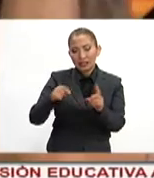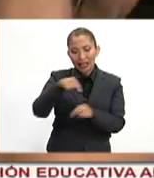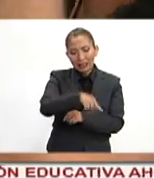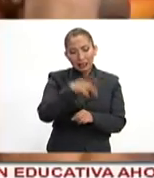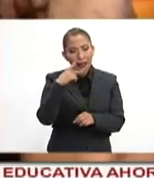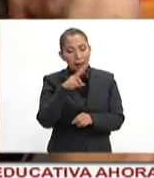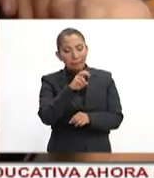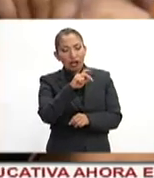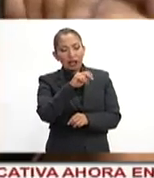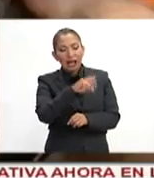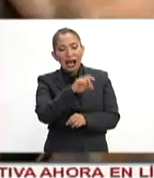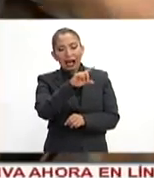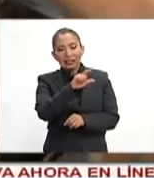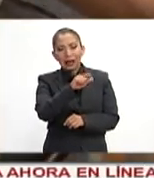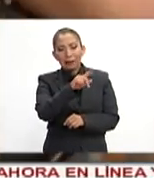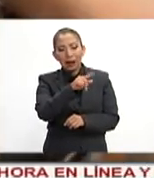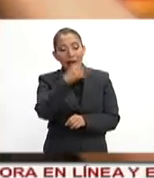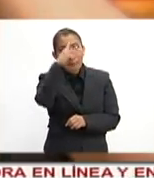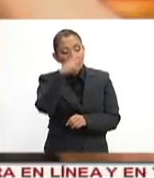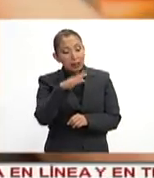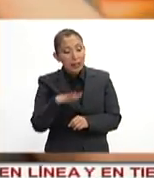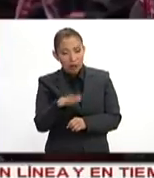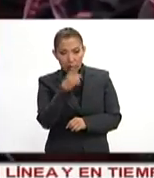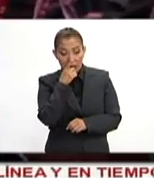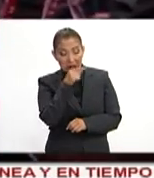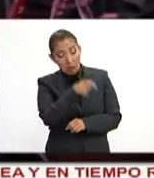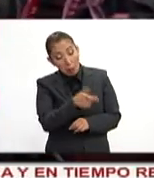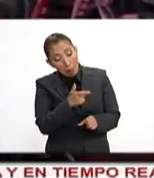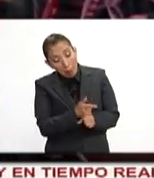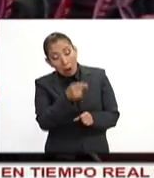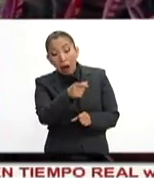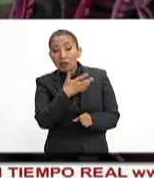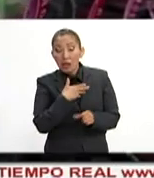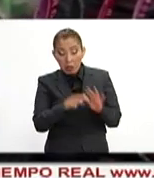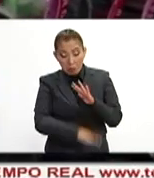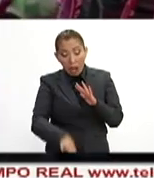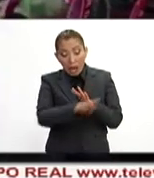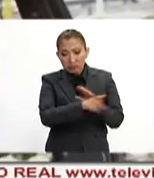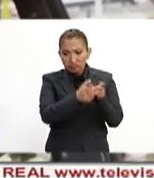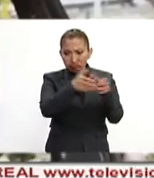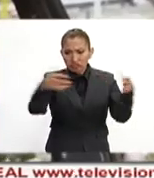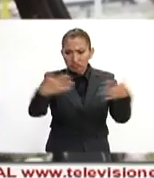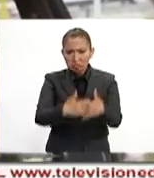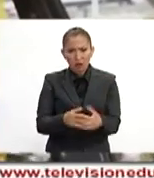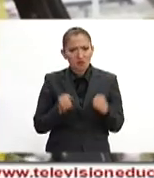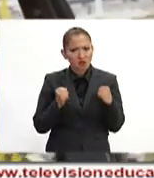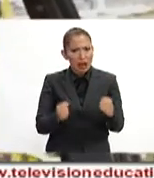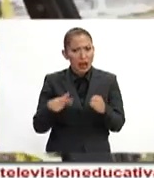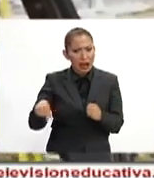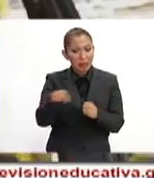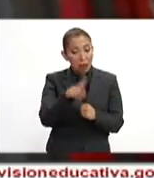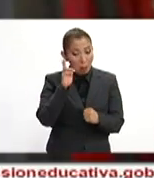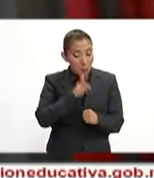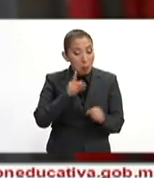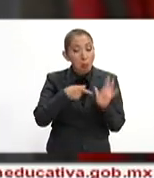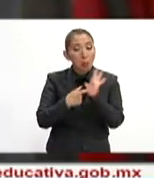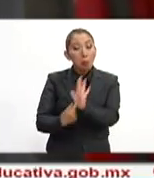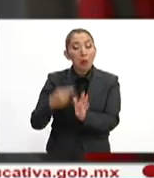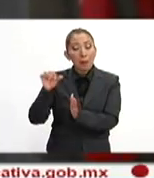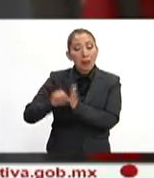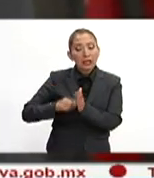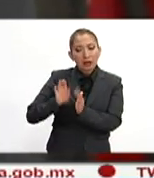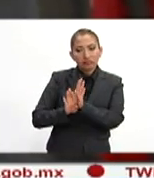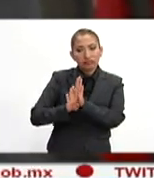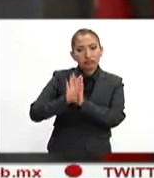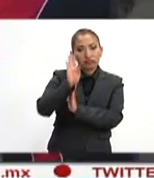país, Verónica Zavala. México, así lo dijo, tiene fundamentos macroeconómicos firmes, lo que se ha reflejado en los últimos meses